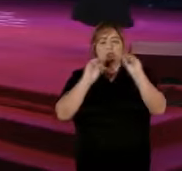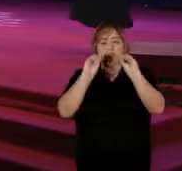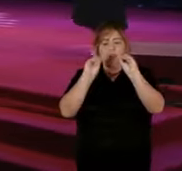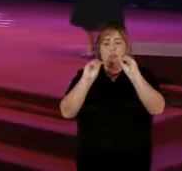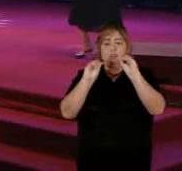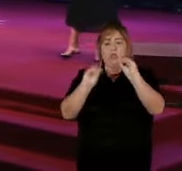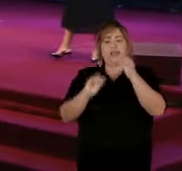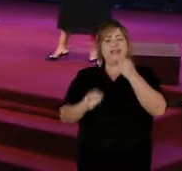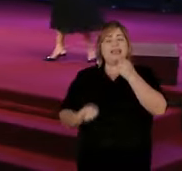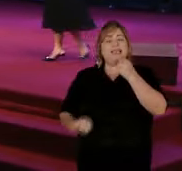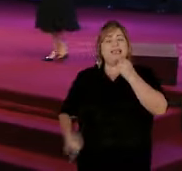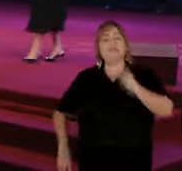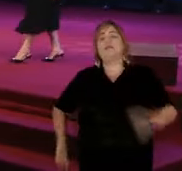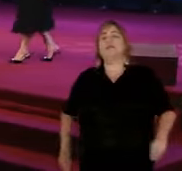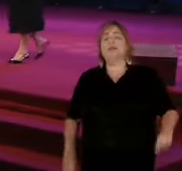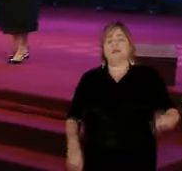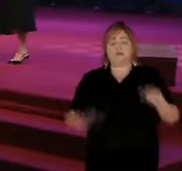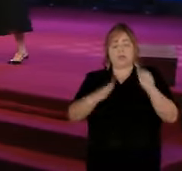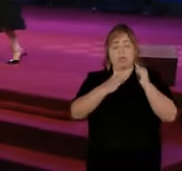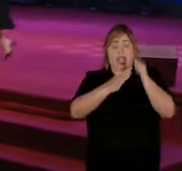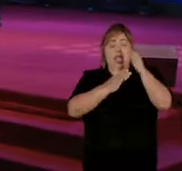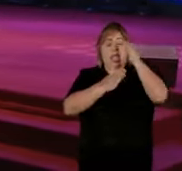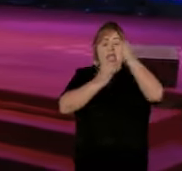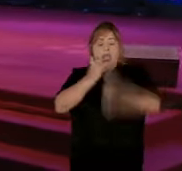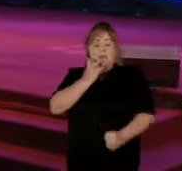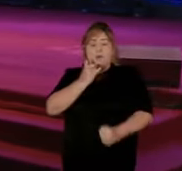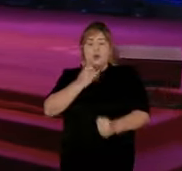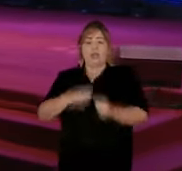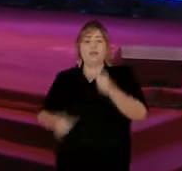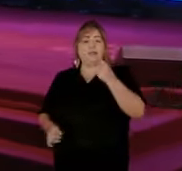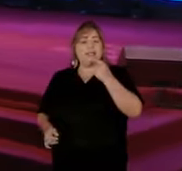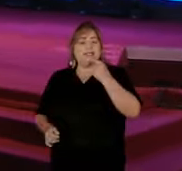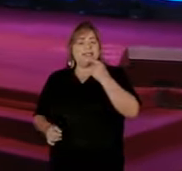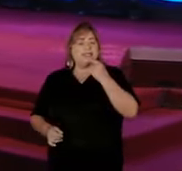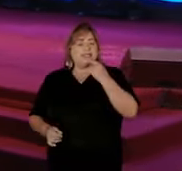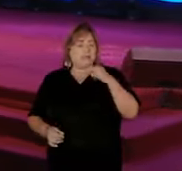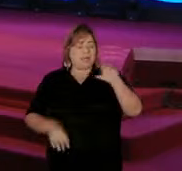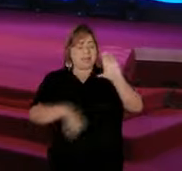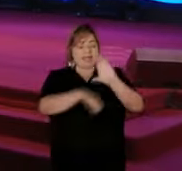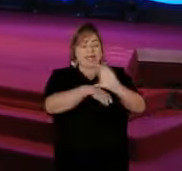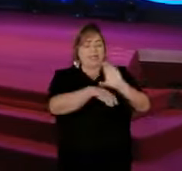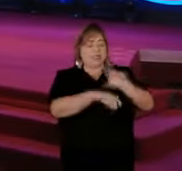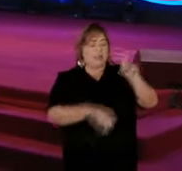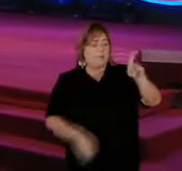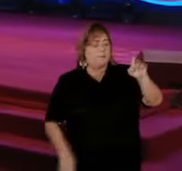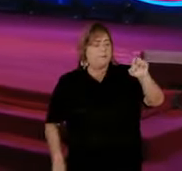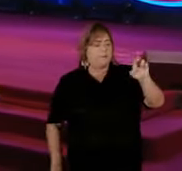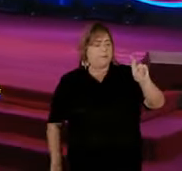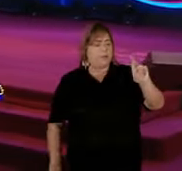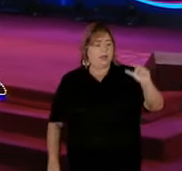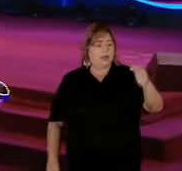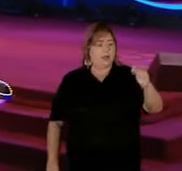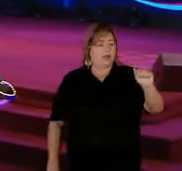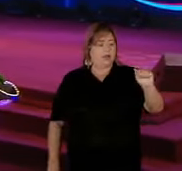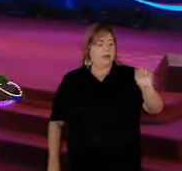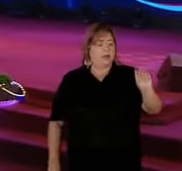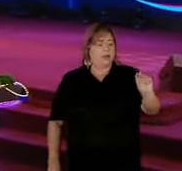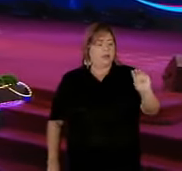lo que dice Apocalipsis 2 hablando de la iglesia de Pérgamo. Una iglesia que